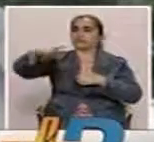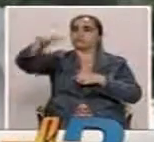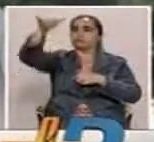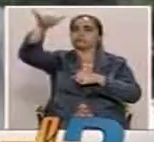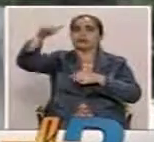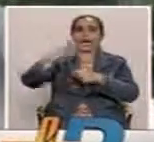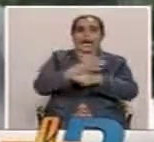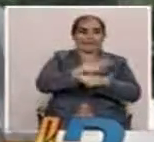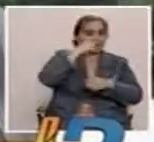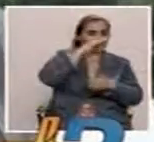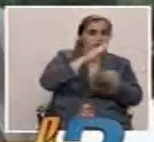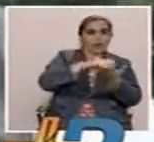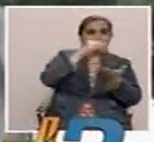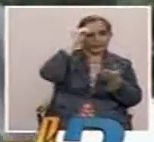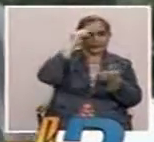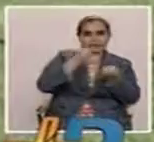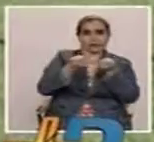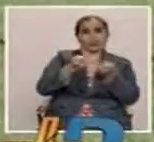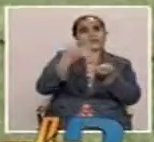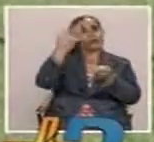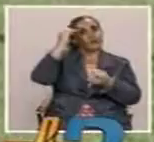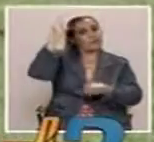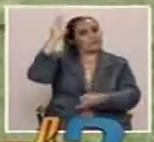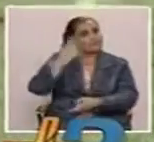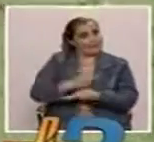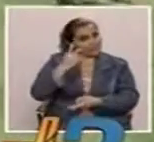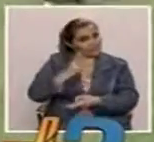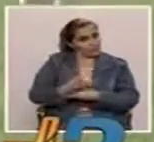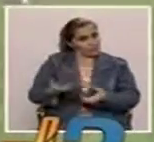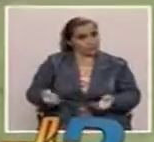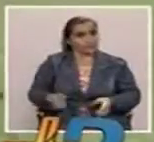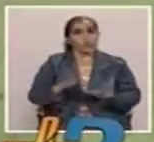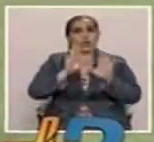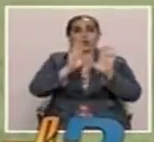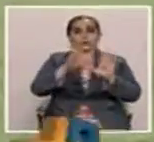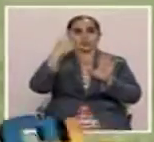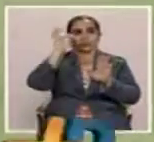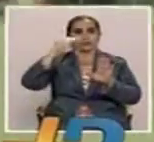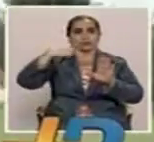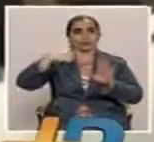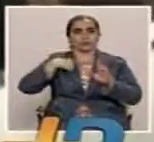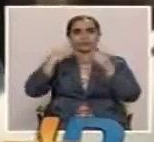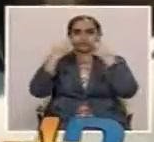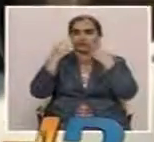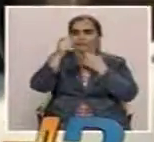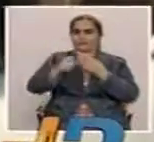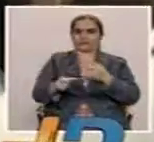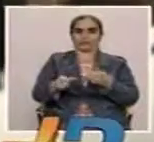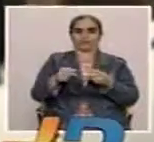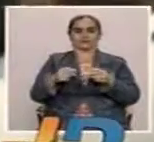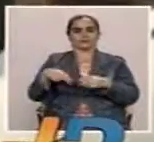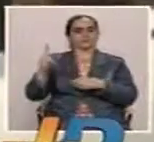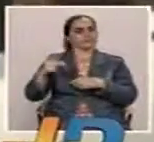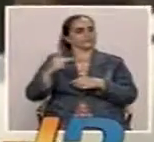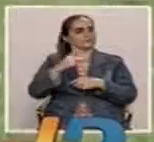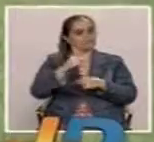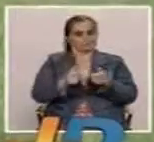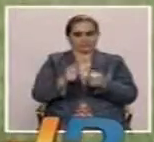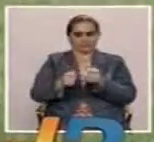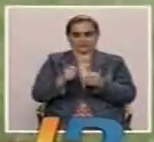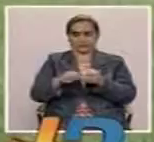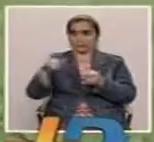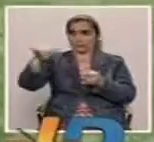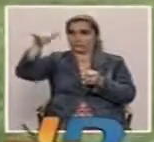debida capacitación puede generar una tragedia. Si usted como transeúnte se encuentra con un piloto operando un dron, no lo distraiga y